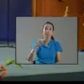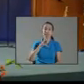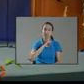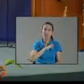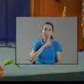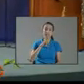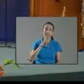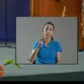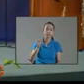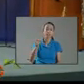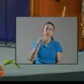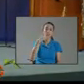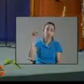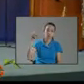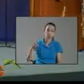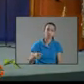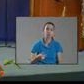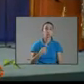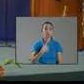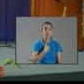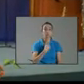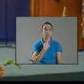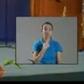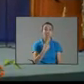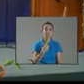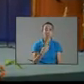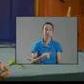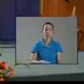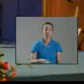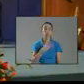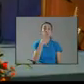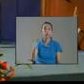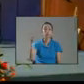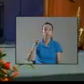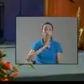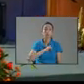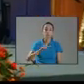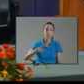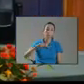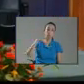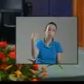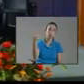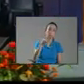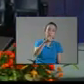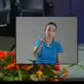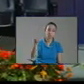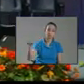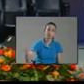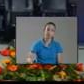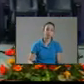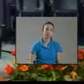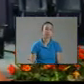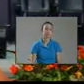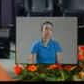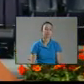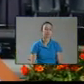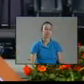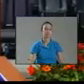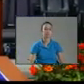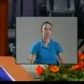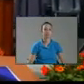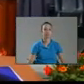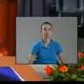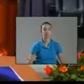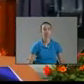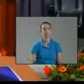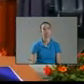Pero la ley de Dios. ¡Ah! no te puedes pasar un alto con la ley de